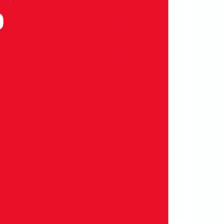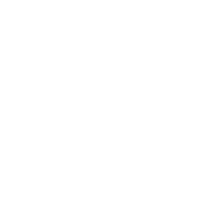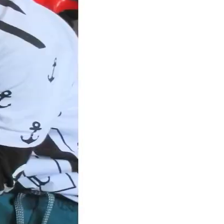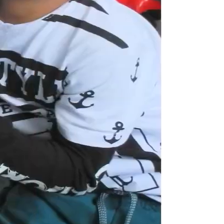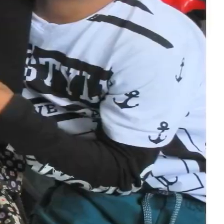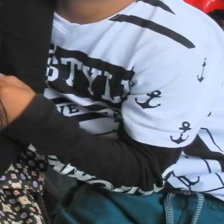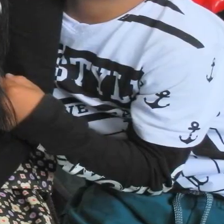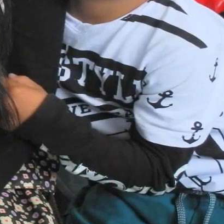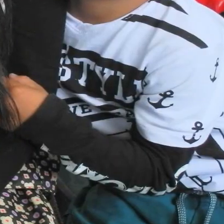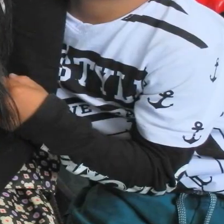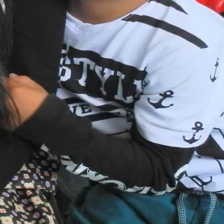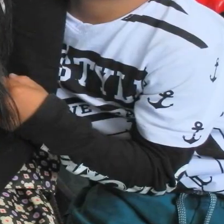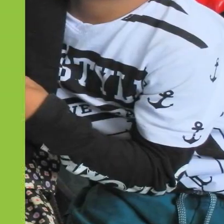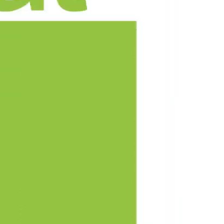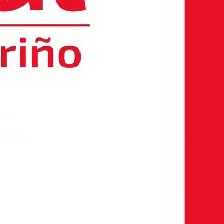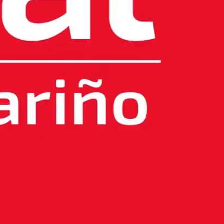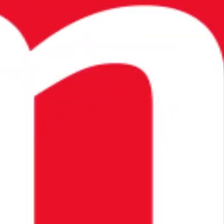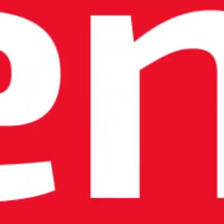Música